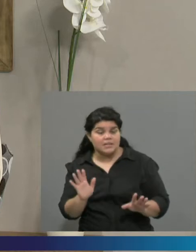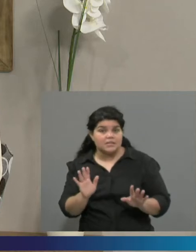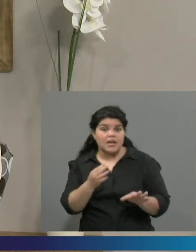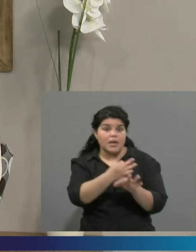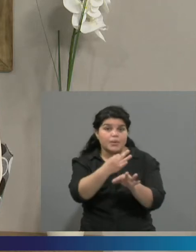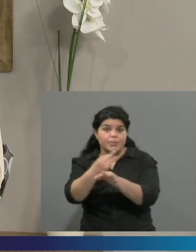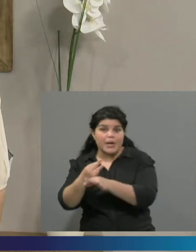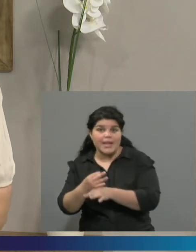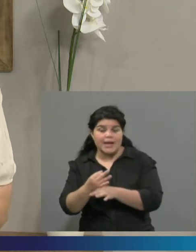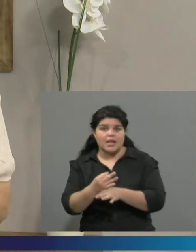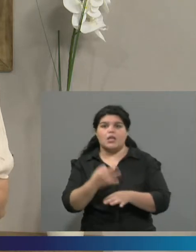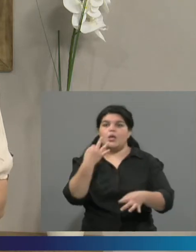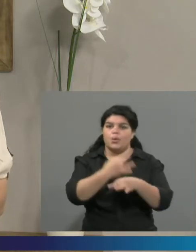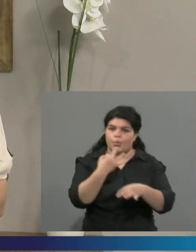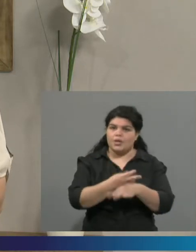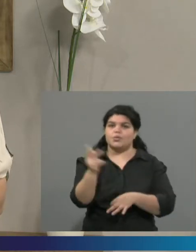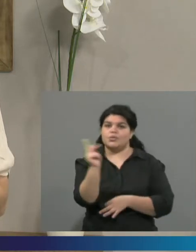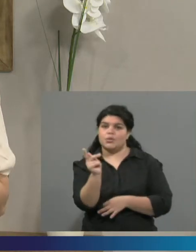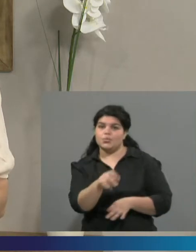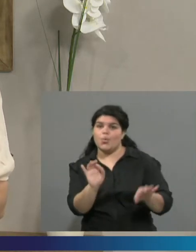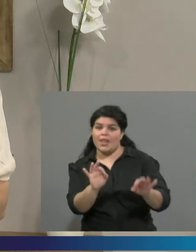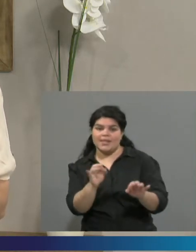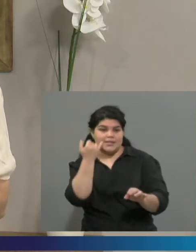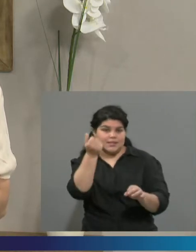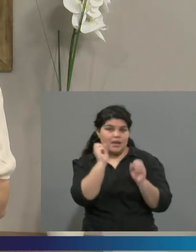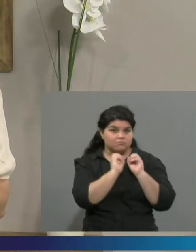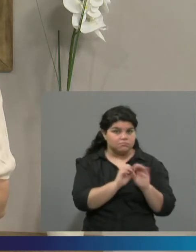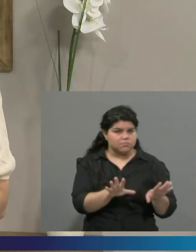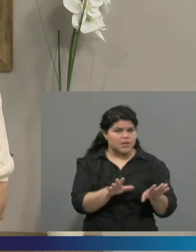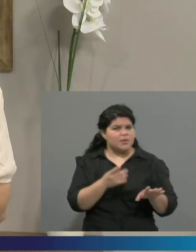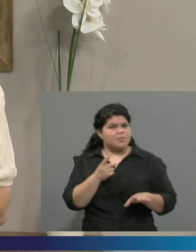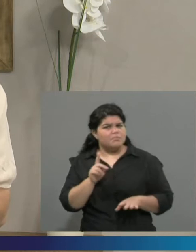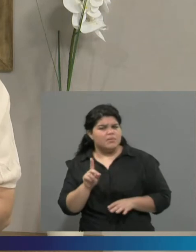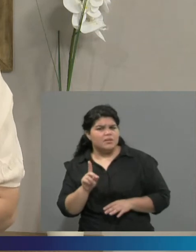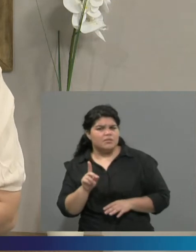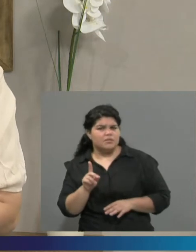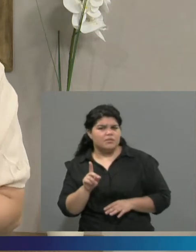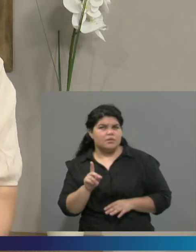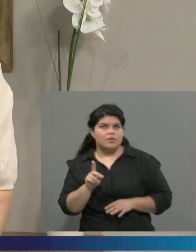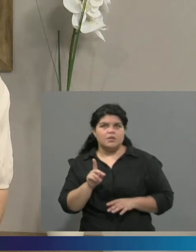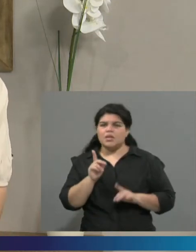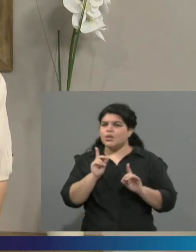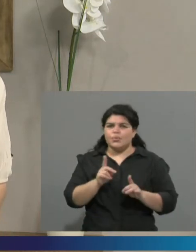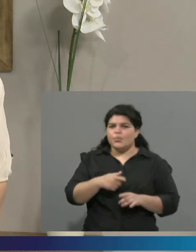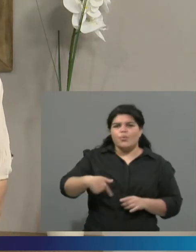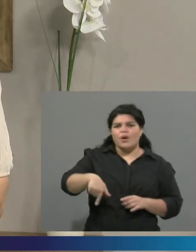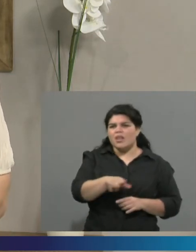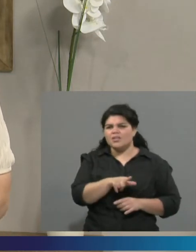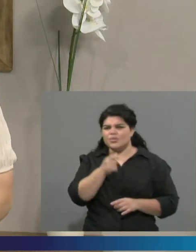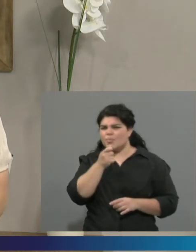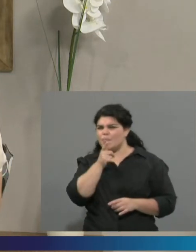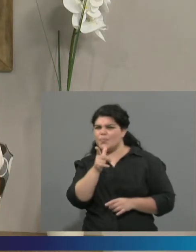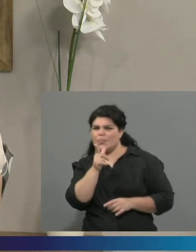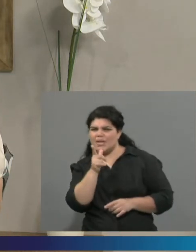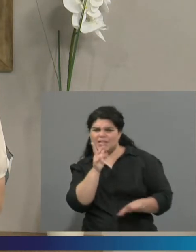escuelas. Pero también hay que decir que a pesar de los 15 años siguen produciéndose algún tipo de resistencia a la ESI. Se me ocurre